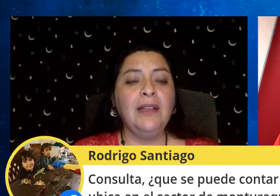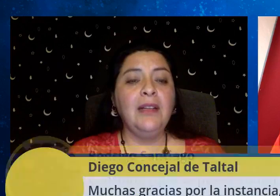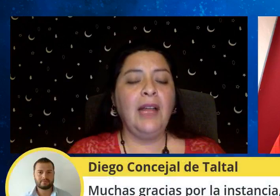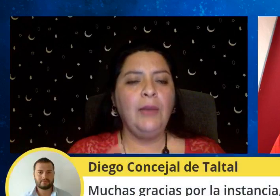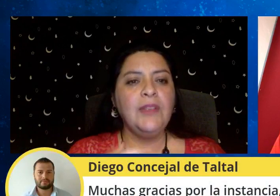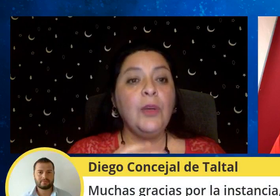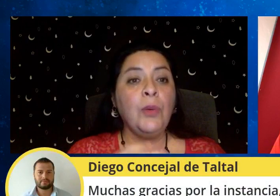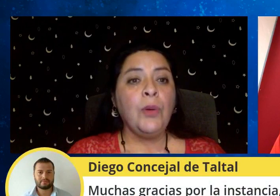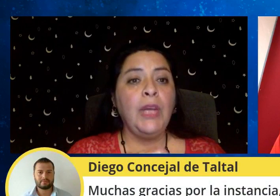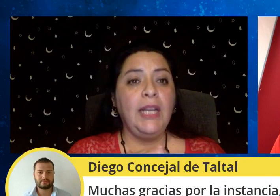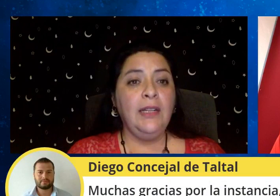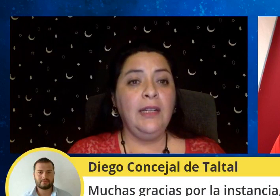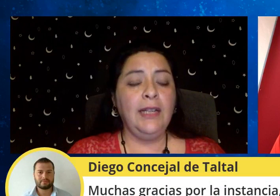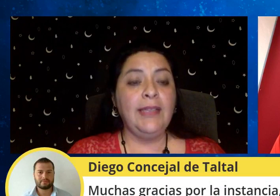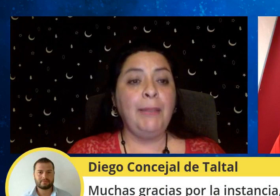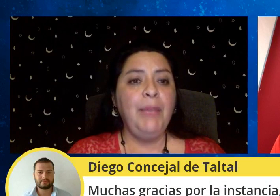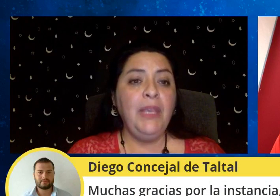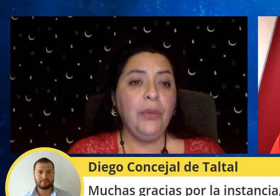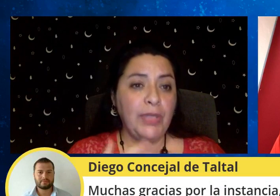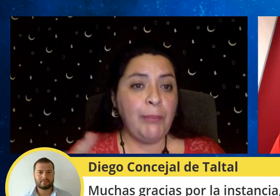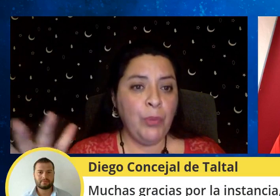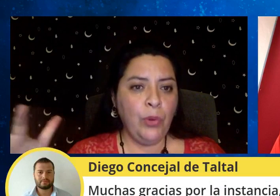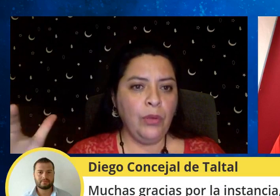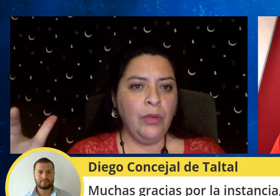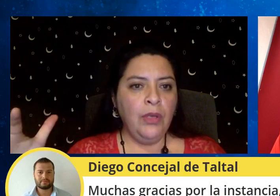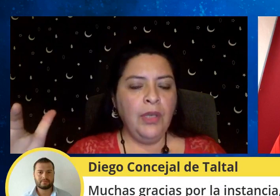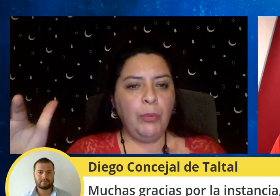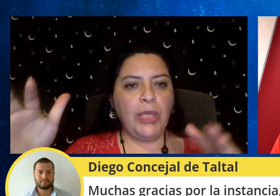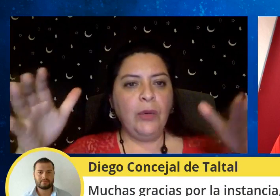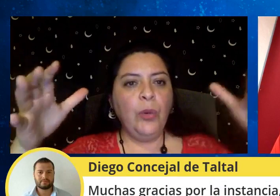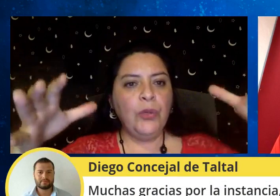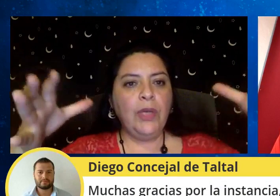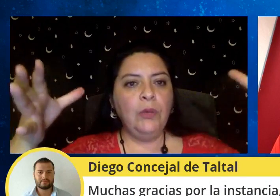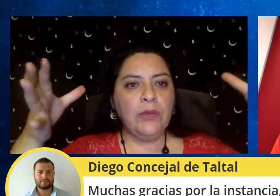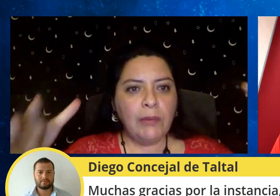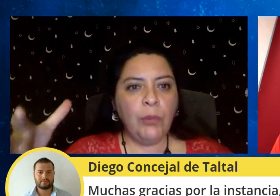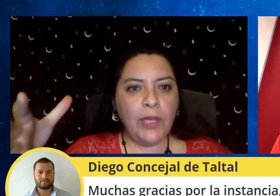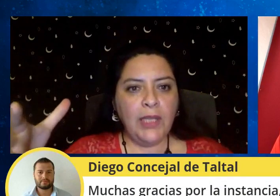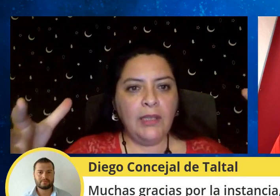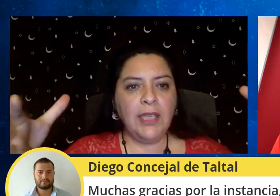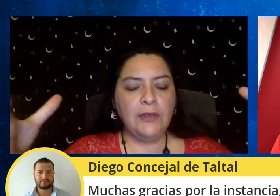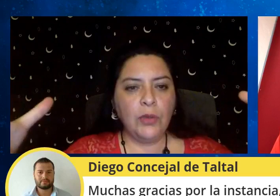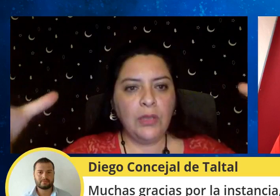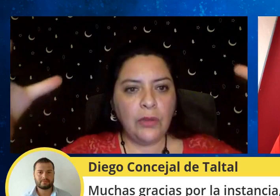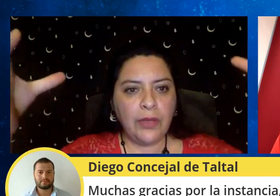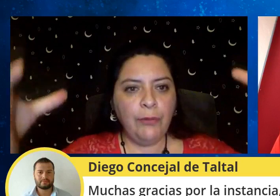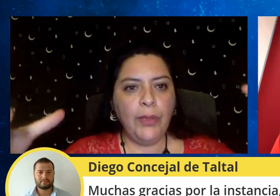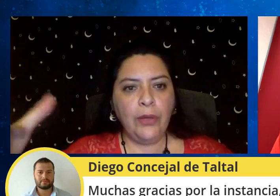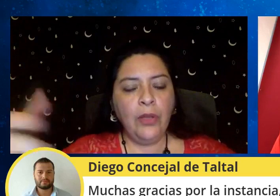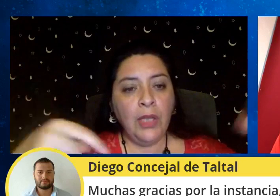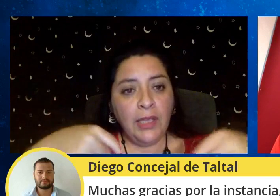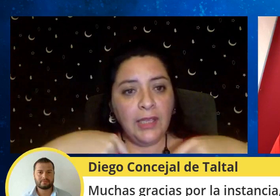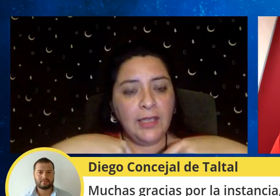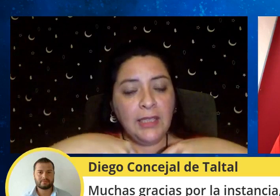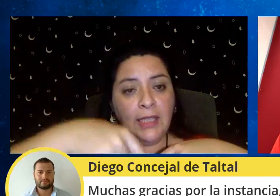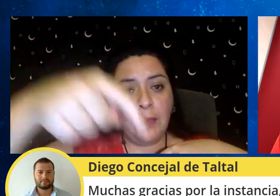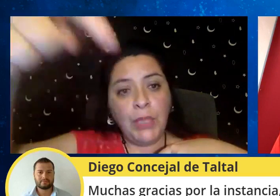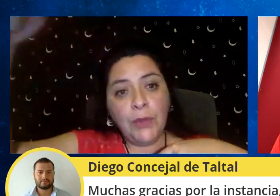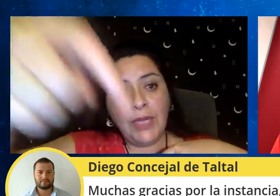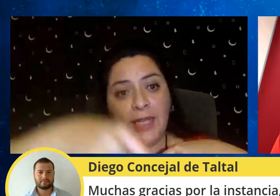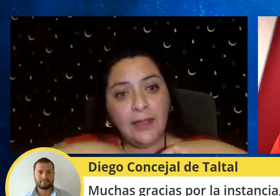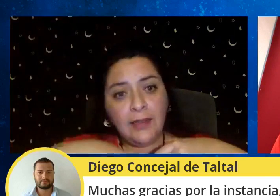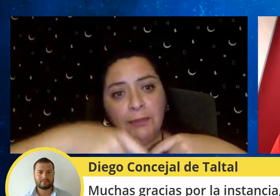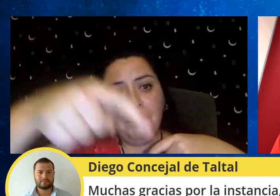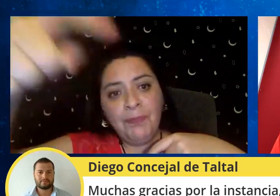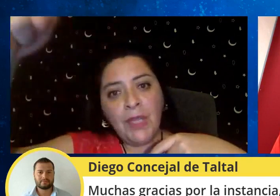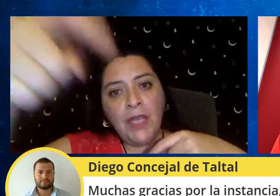le llamaban algo así como el tambillo o tambo, porque justo hay un tambo ahí, que son estos refugios que están en el camino